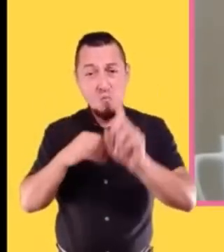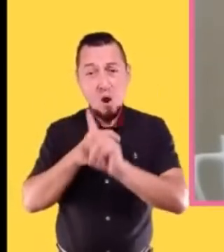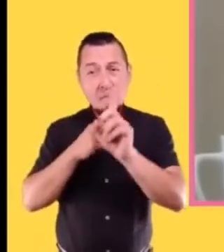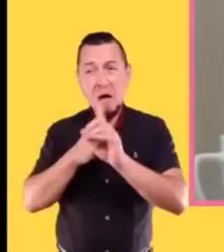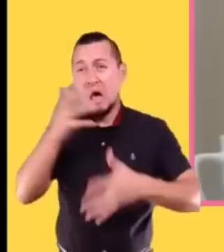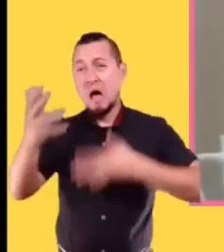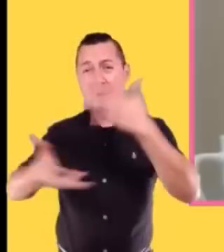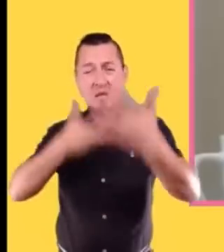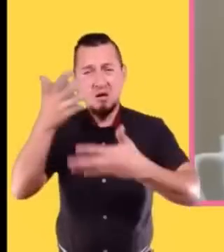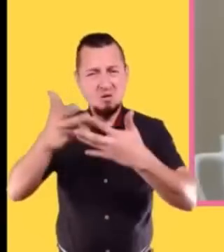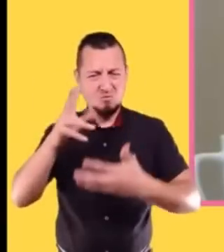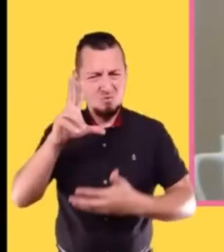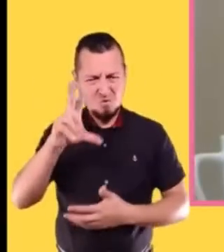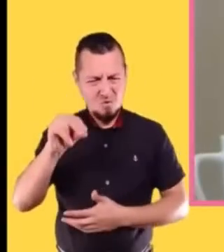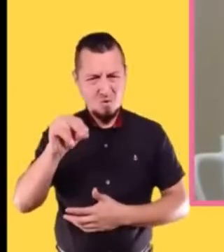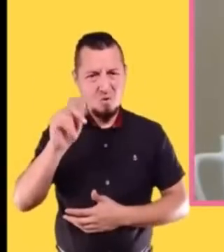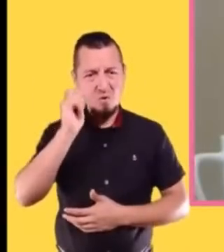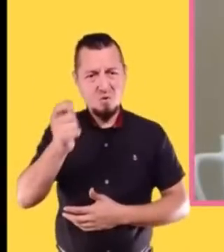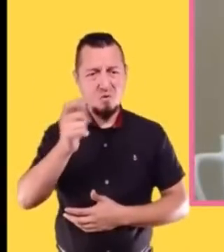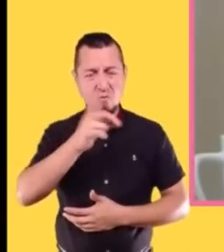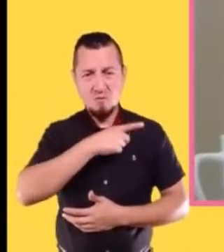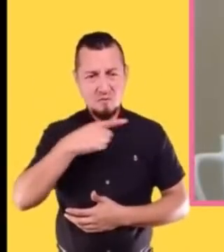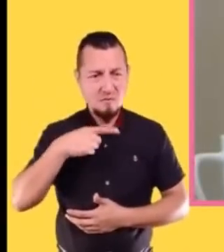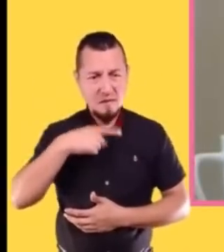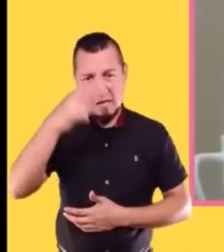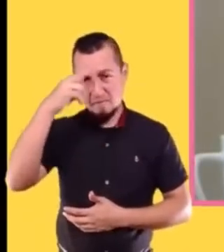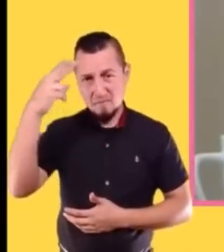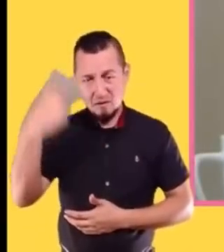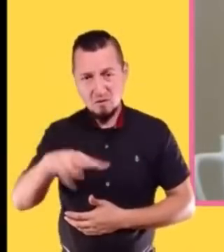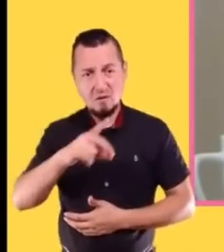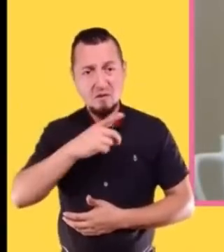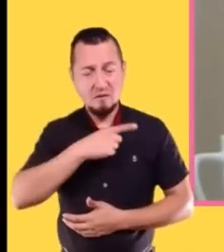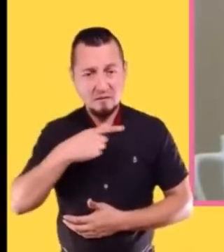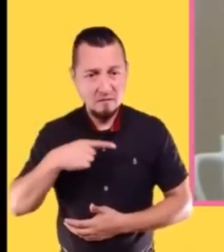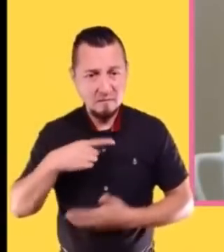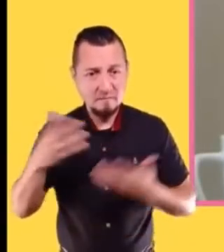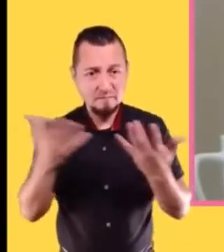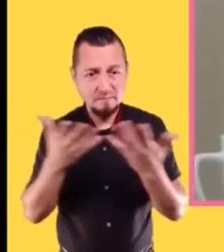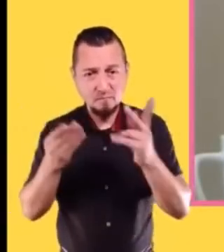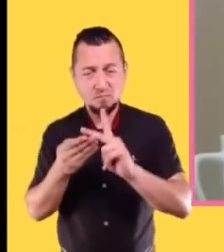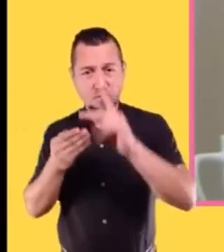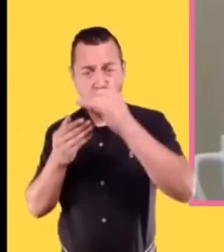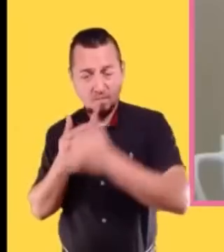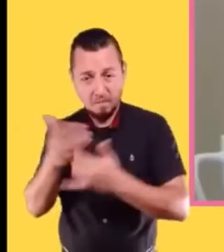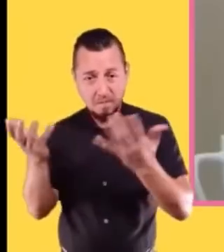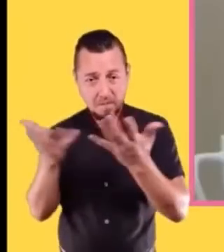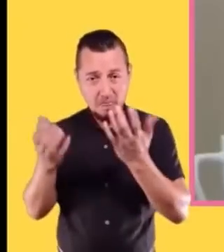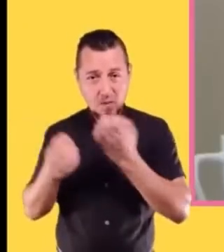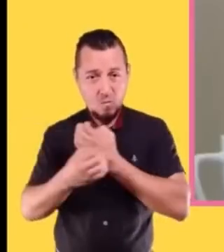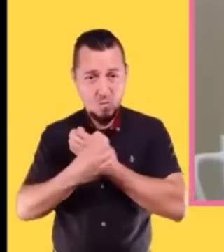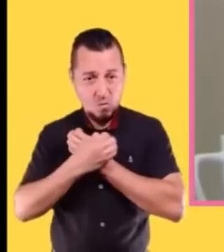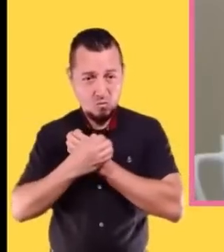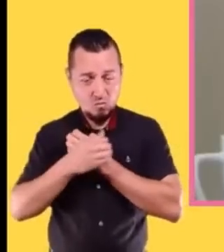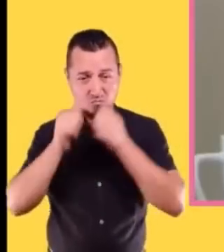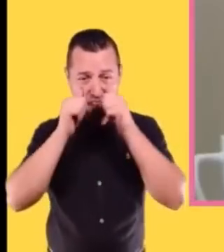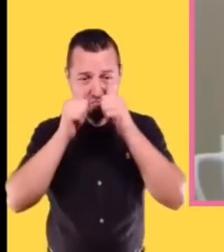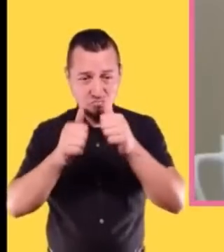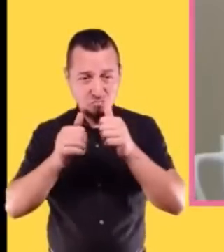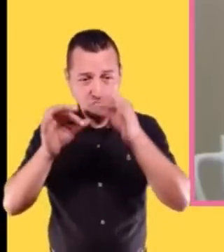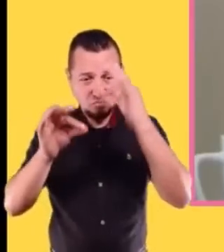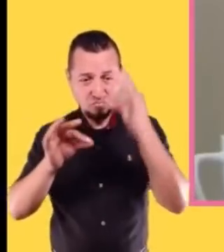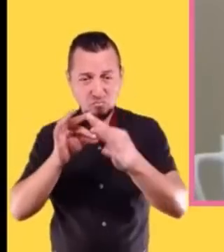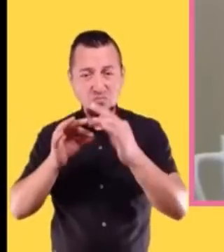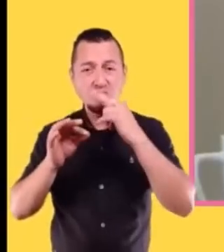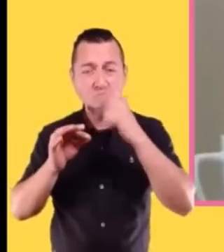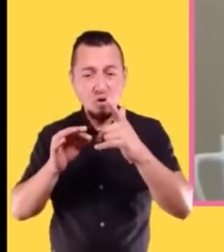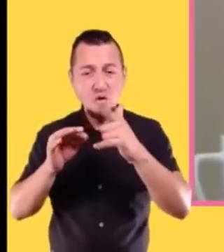tener que México tenga un modelo educativo y que Jalisco tenga un proyecto educativo que verdaderamente forme mejor a las nuevas generaciones